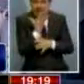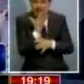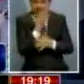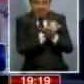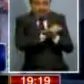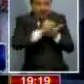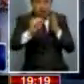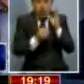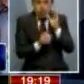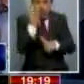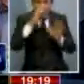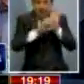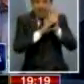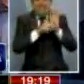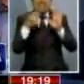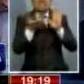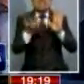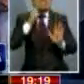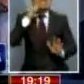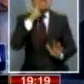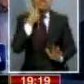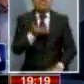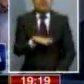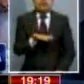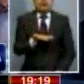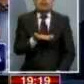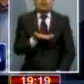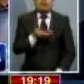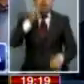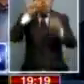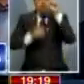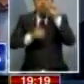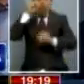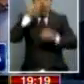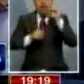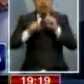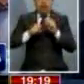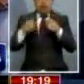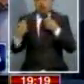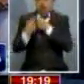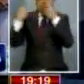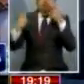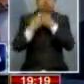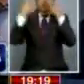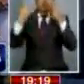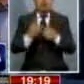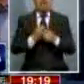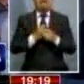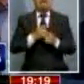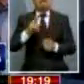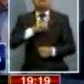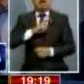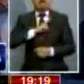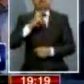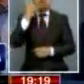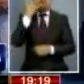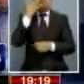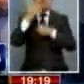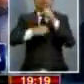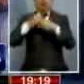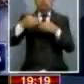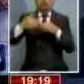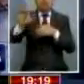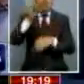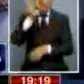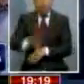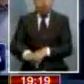nueva, lo único que va a significar es que los políticos van a estar peleando en Valparaíso durante los próximos 4 años.